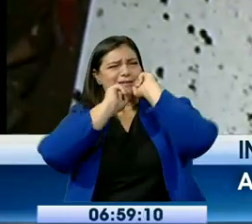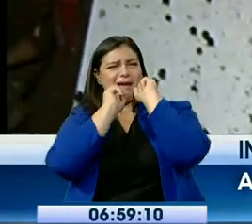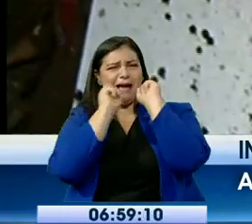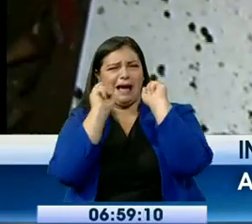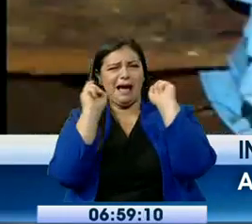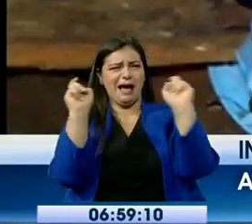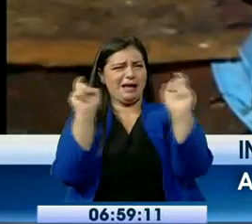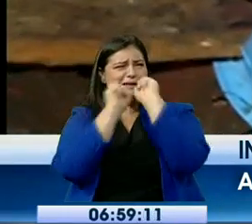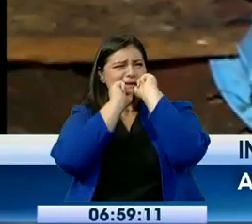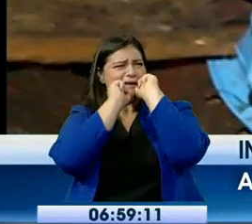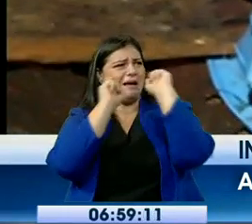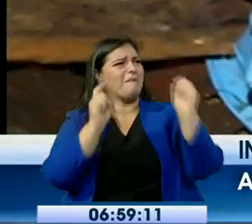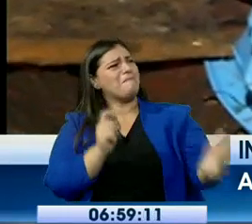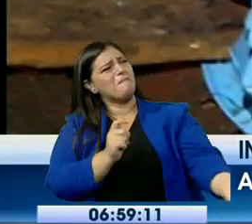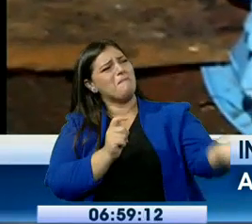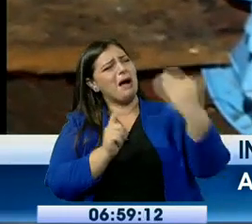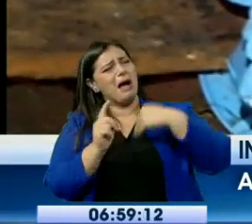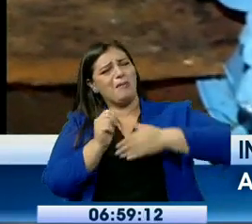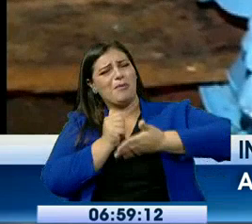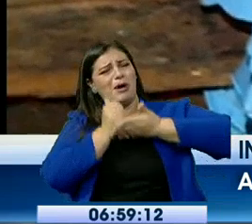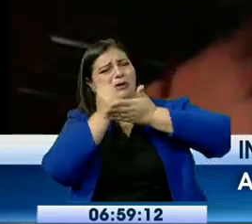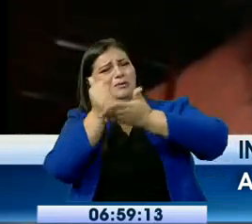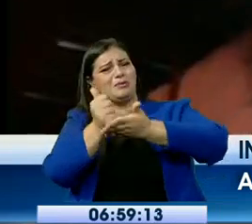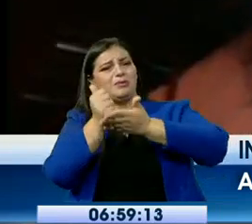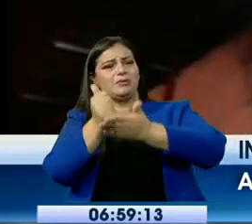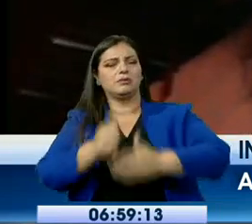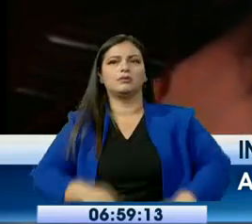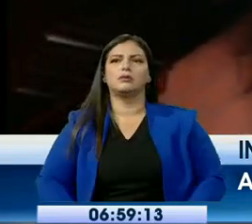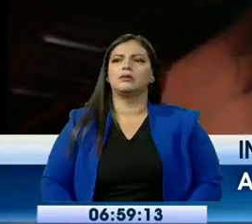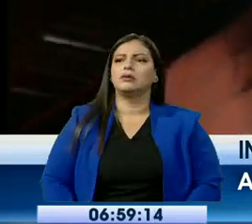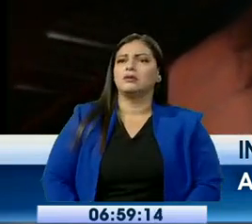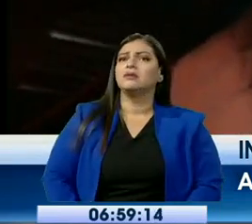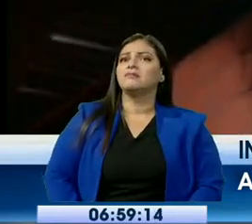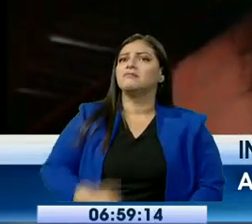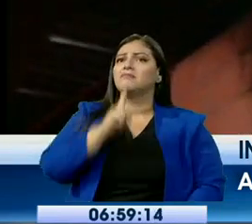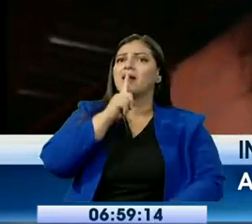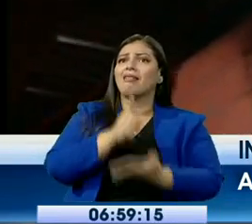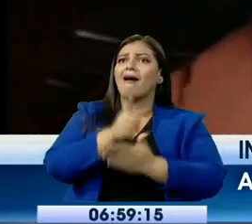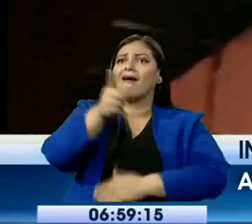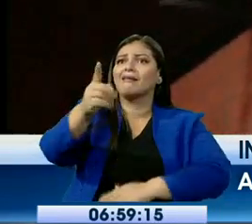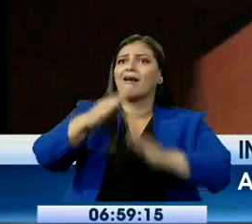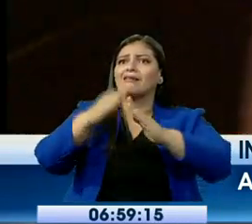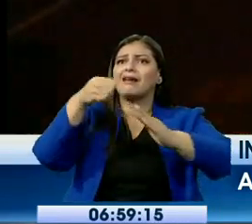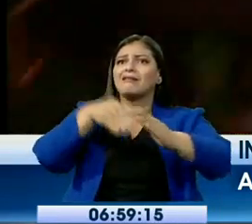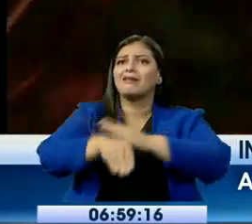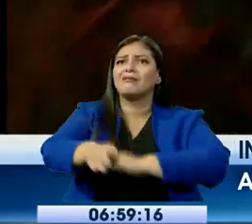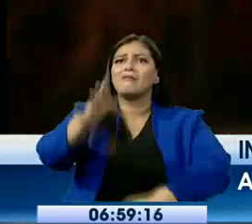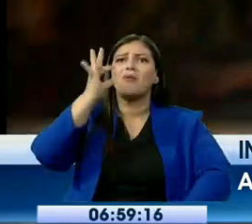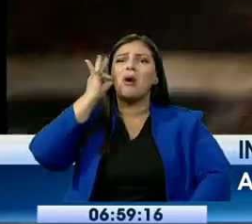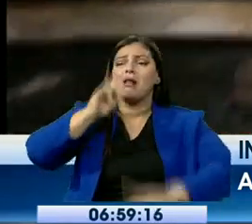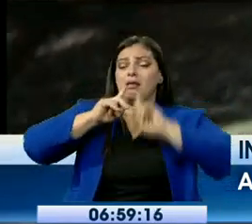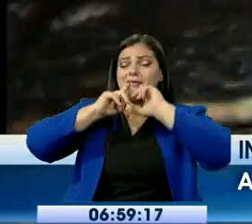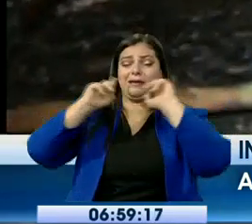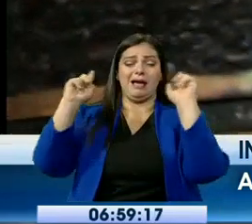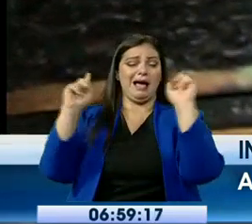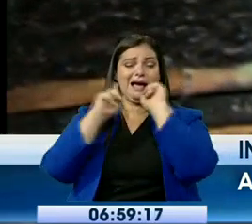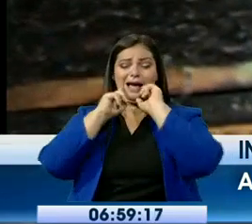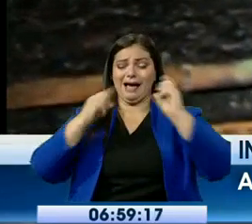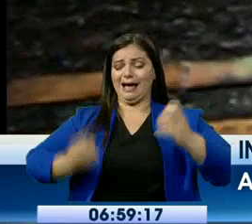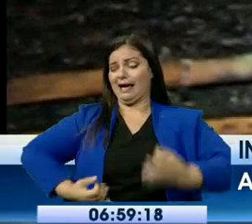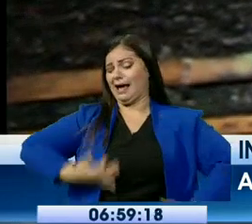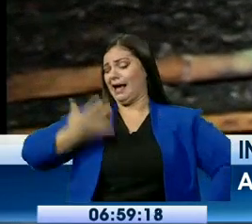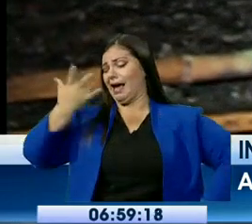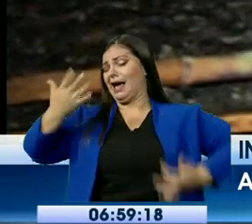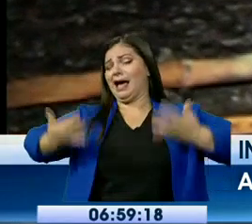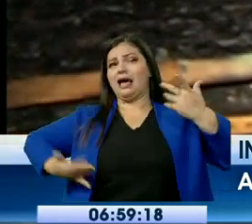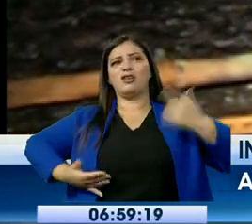mujer. Corrimos a sacar a la señora que estaba adentro quemándose. Ya la sacamos, ya estaba peladita, todo por aquí así, toda esta parte, hasta las piernas, el